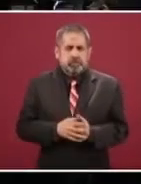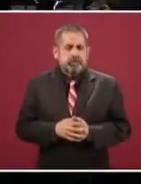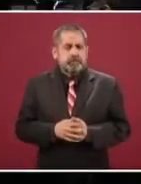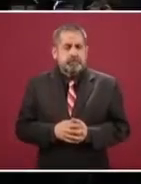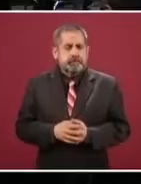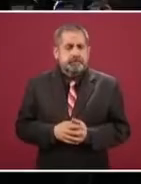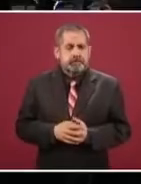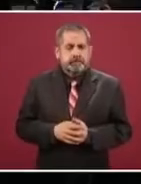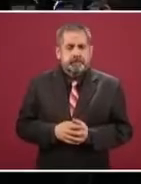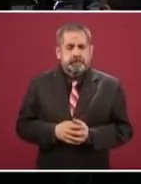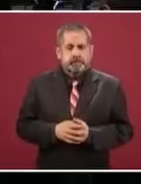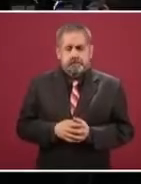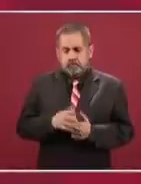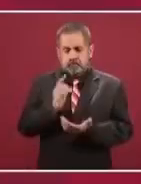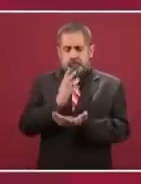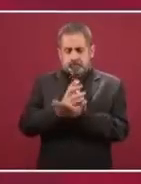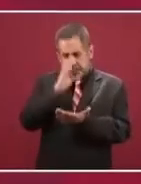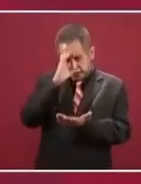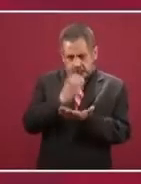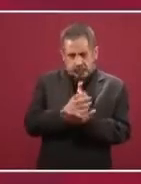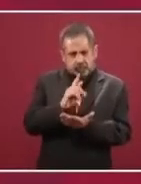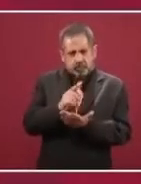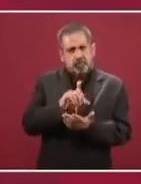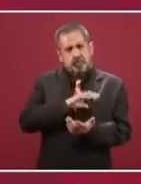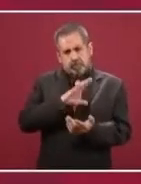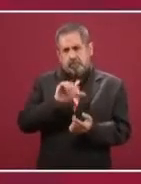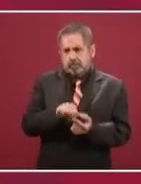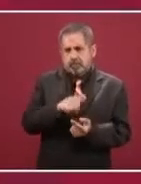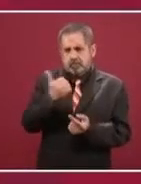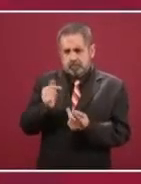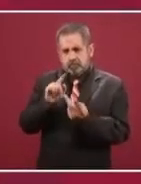es catolicismo, también